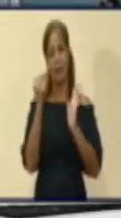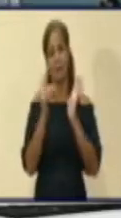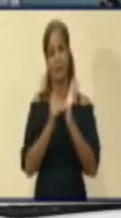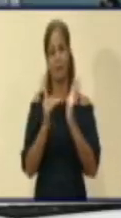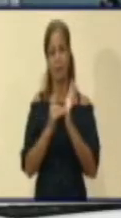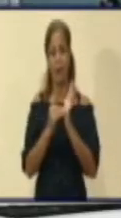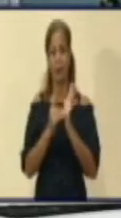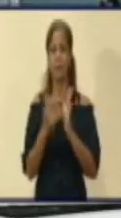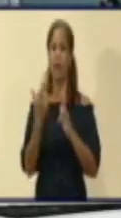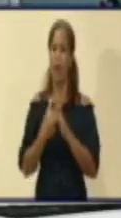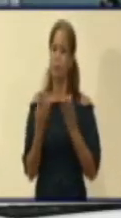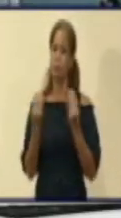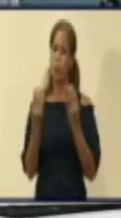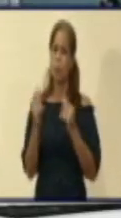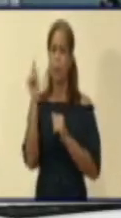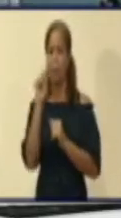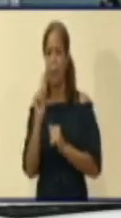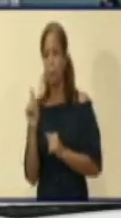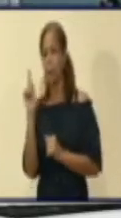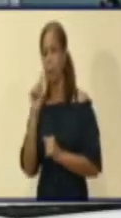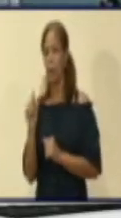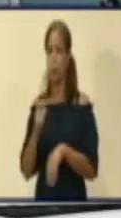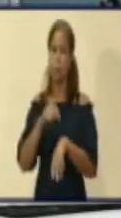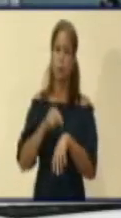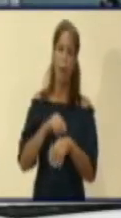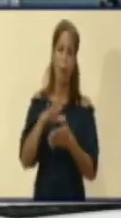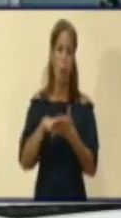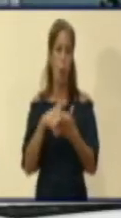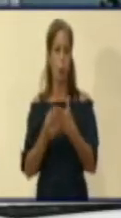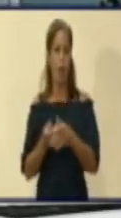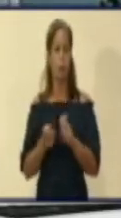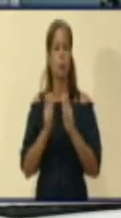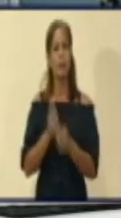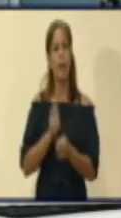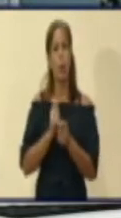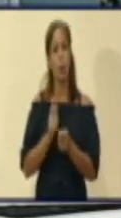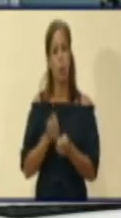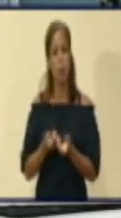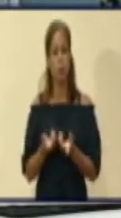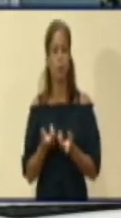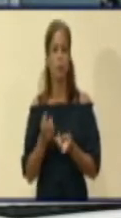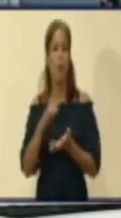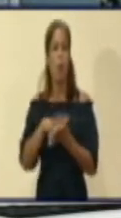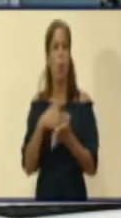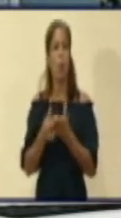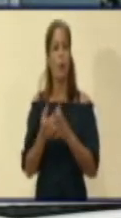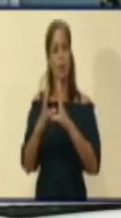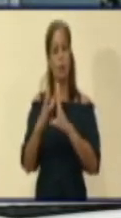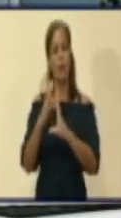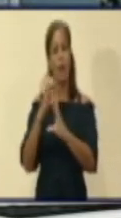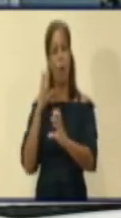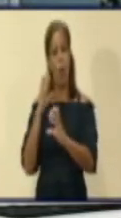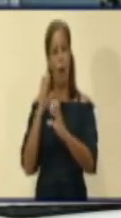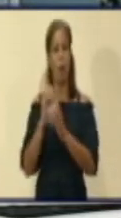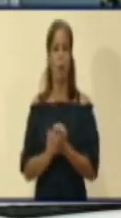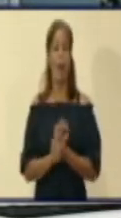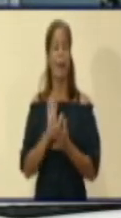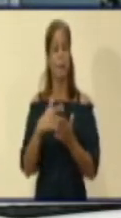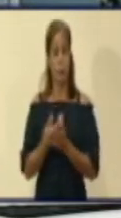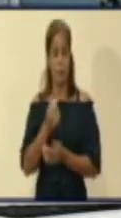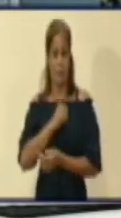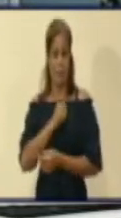Hay varias interrogantes de los televidentes, horario de los coches, los ómnibus, y también quisiera que nos